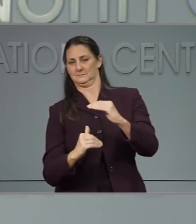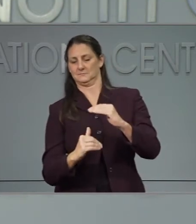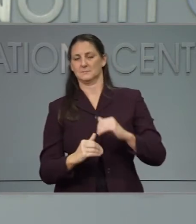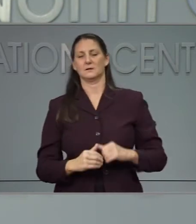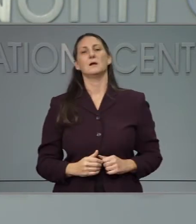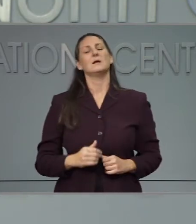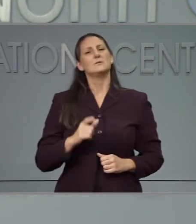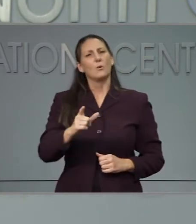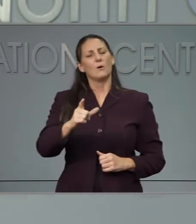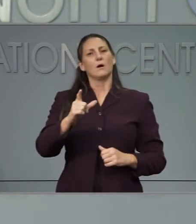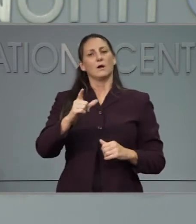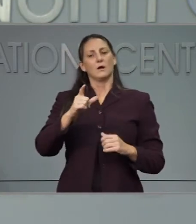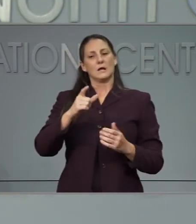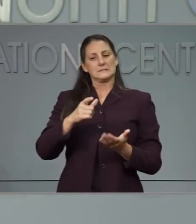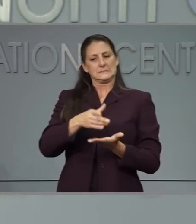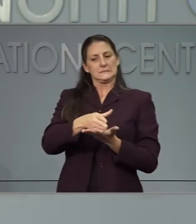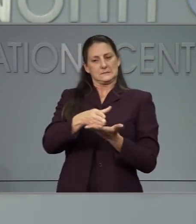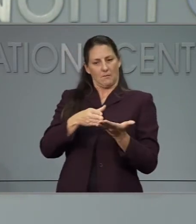cambio a